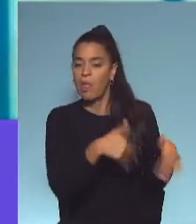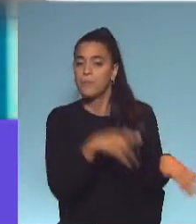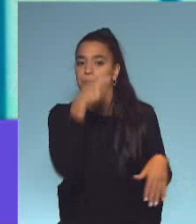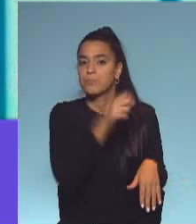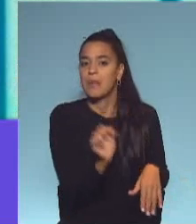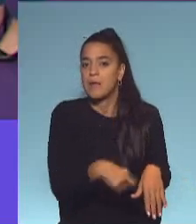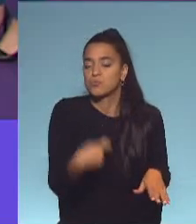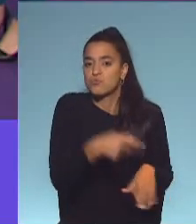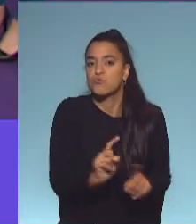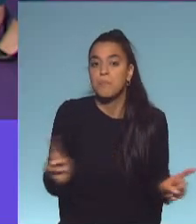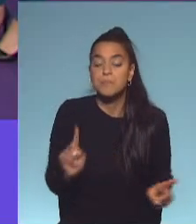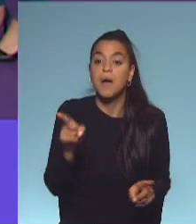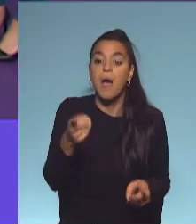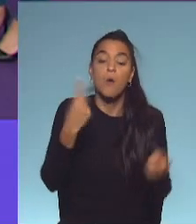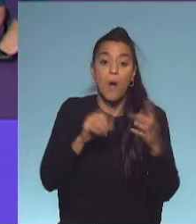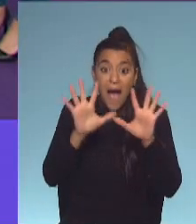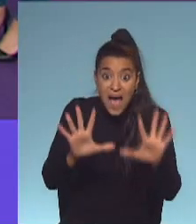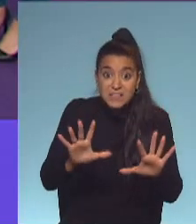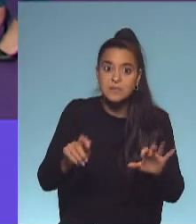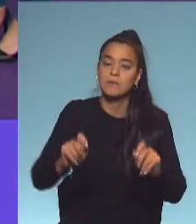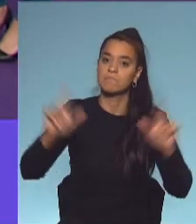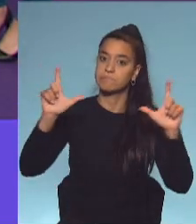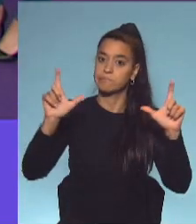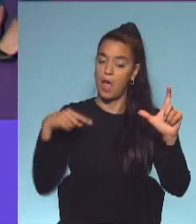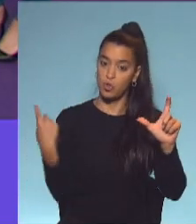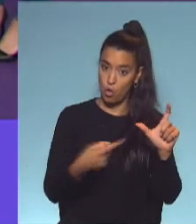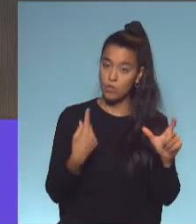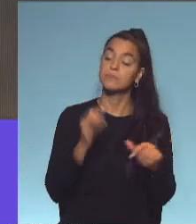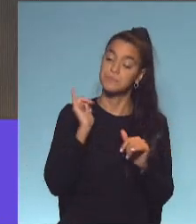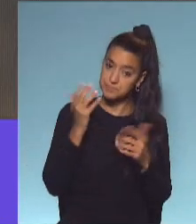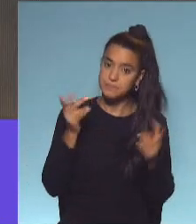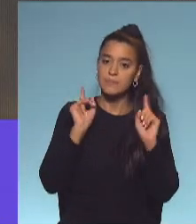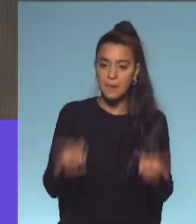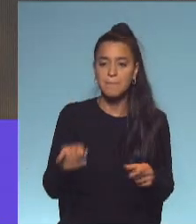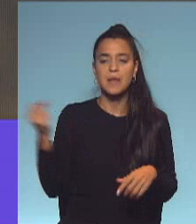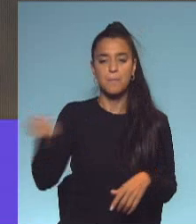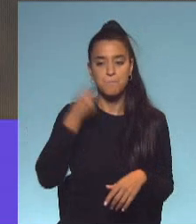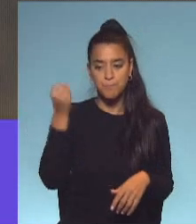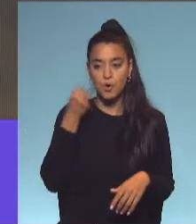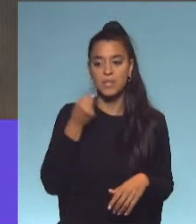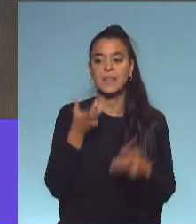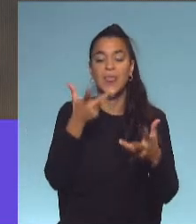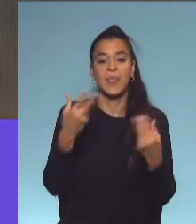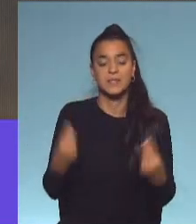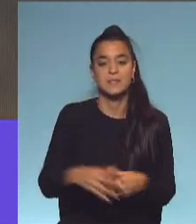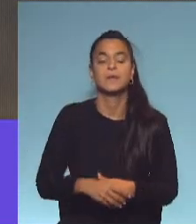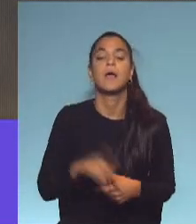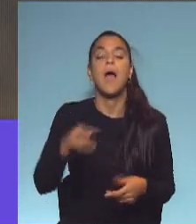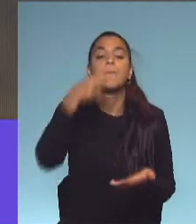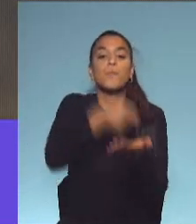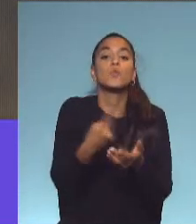de impuestos, y cuando sucede algo como esto, me parece que nos abre los ojos a todos, ¿no? Sí, y también es importante destacar que este